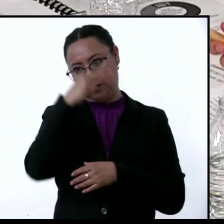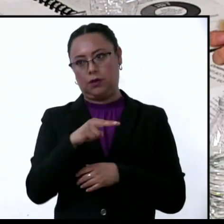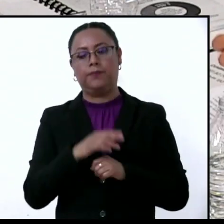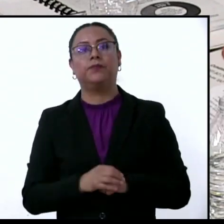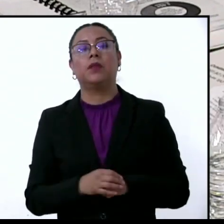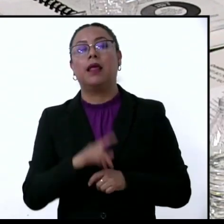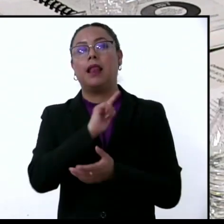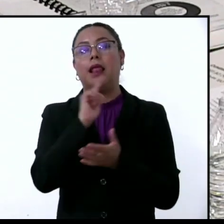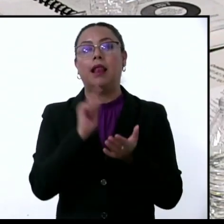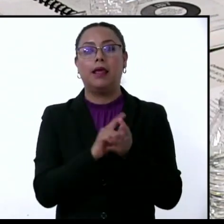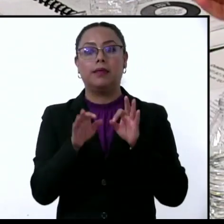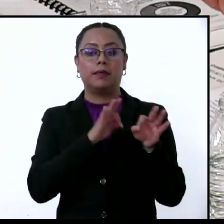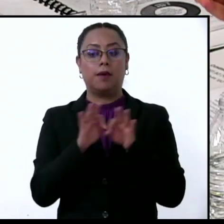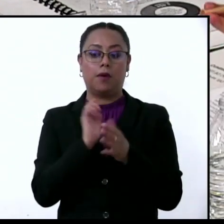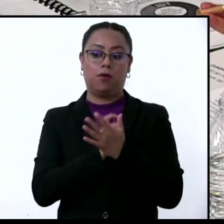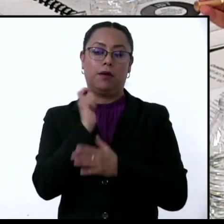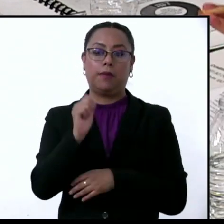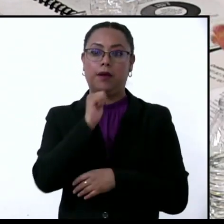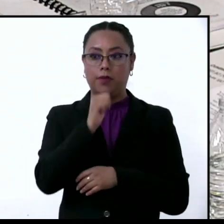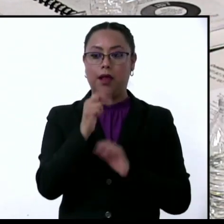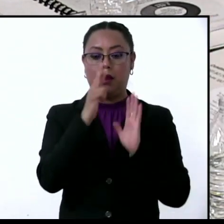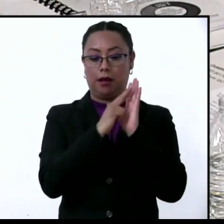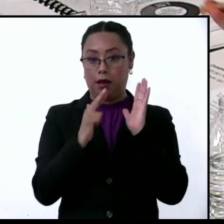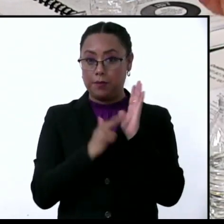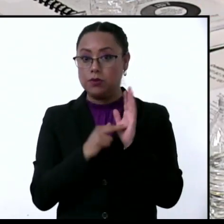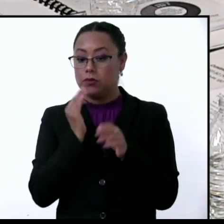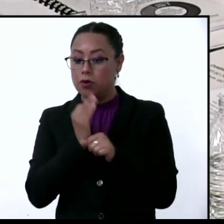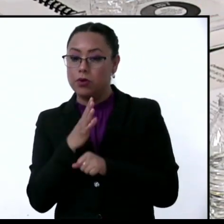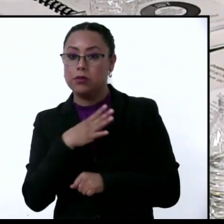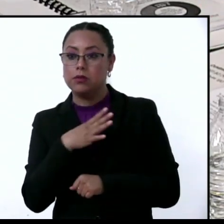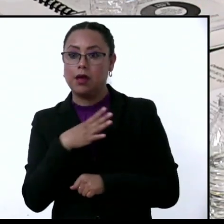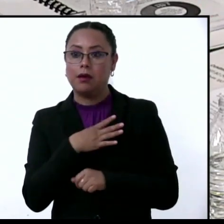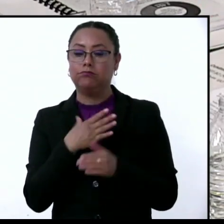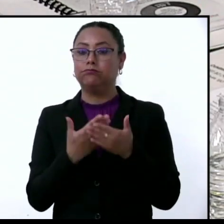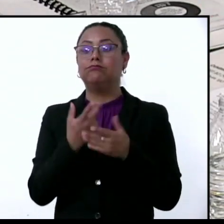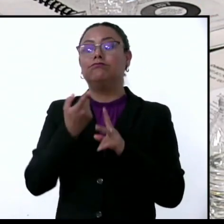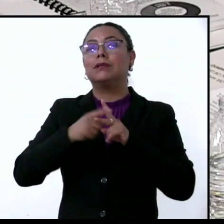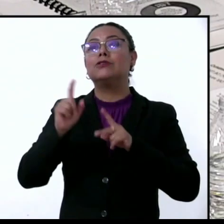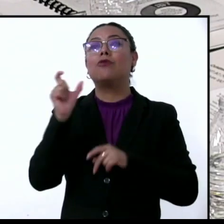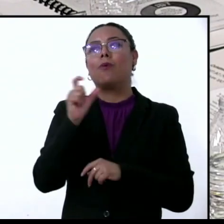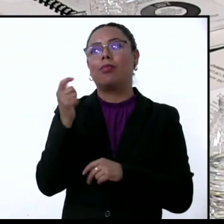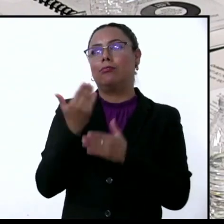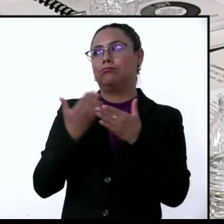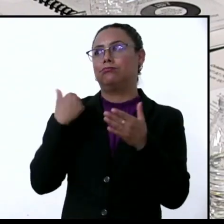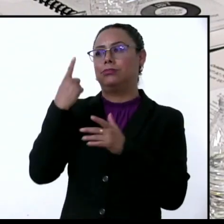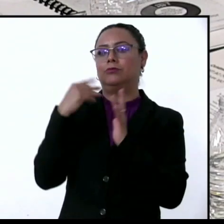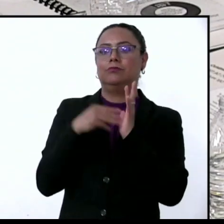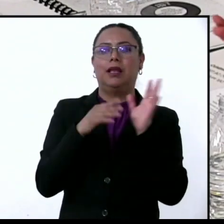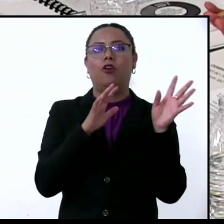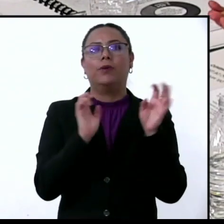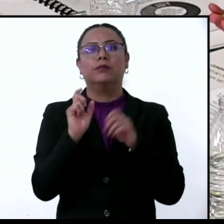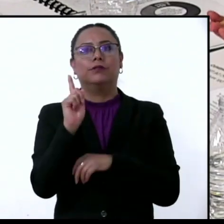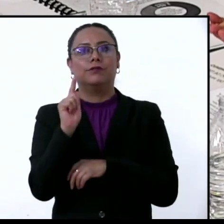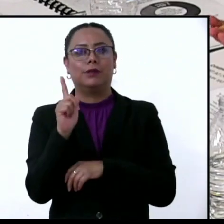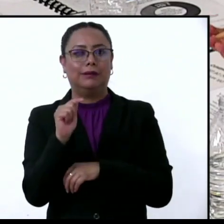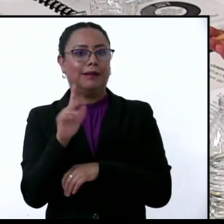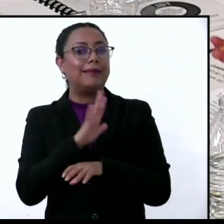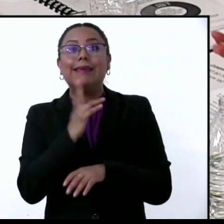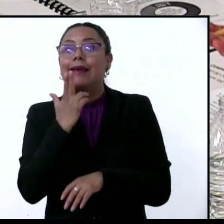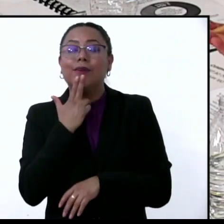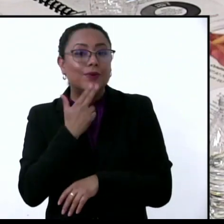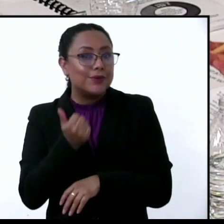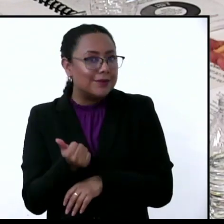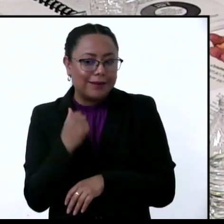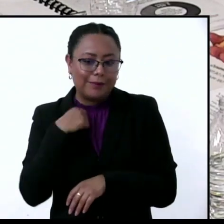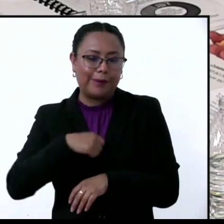Trabajo No Asalariado. El reglamento existente que proviene de la década de los 70 está en completa obsolescencia. Inclusive